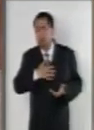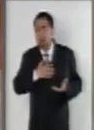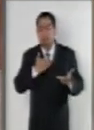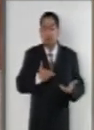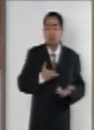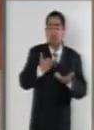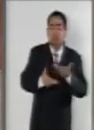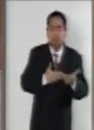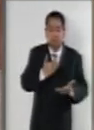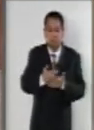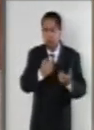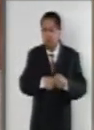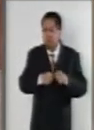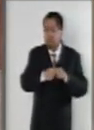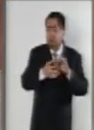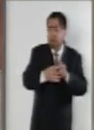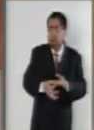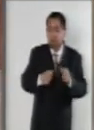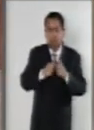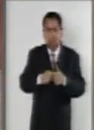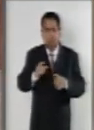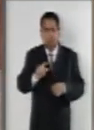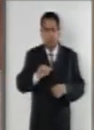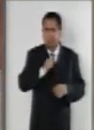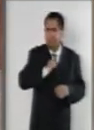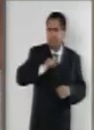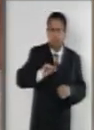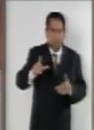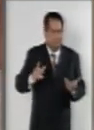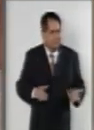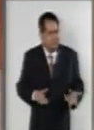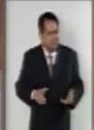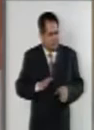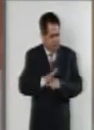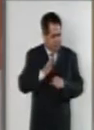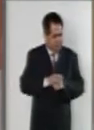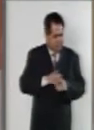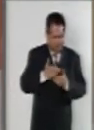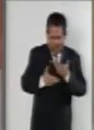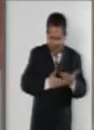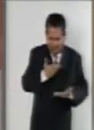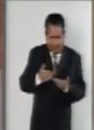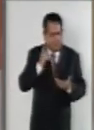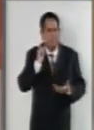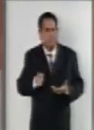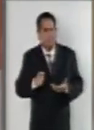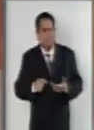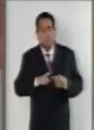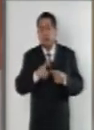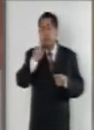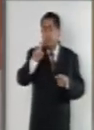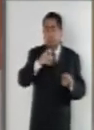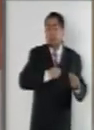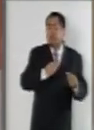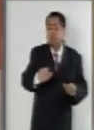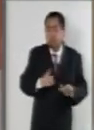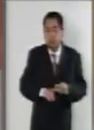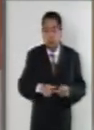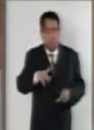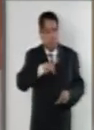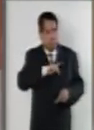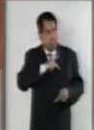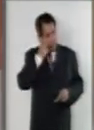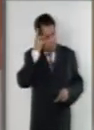servicios asociados en el área de influencia. ¿De qué servicios asociados se habla? ¿Del agua potable? ¿La van a